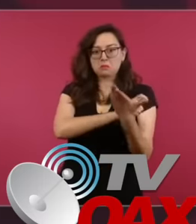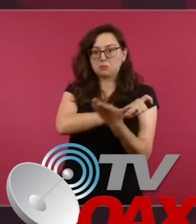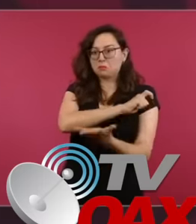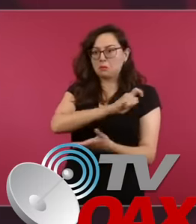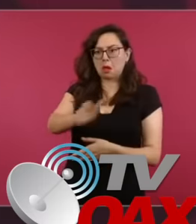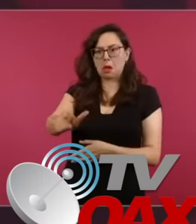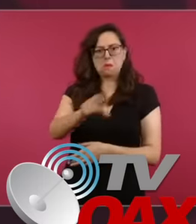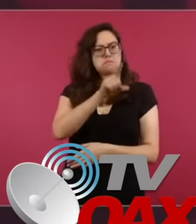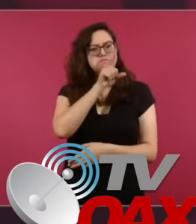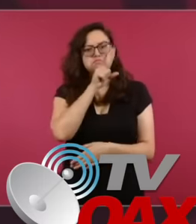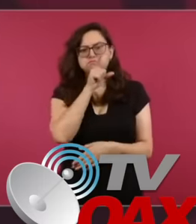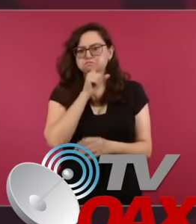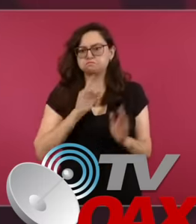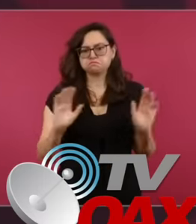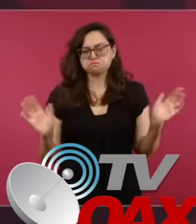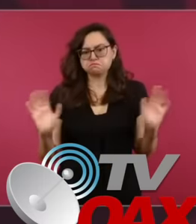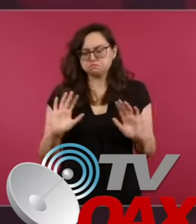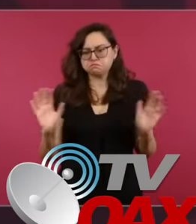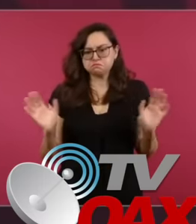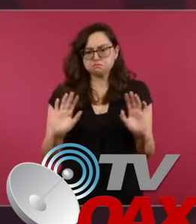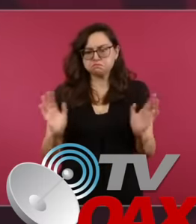y van a ser los jueces